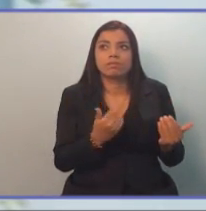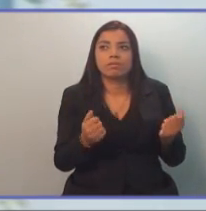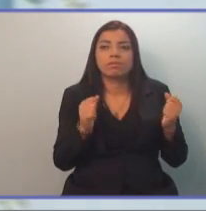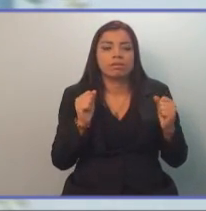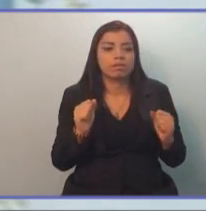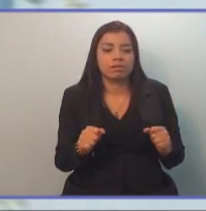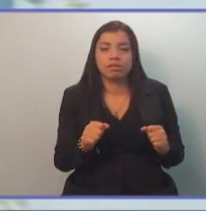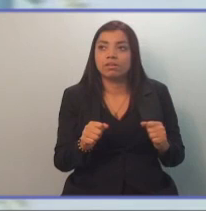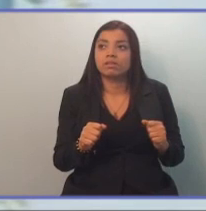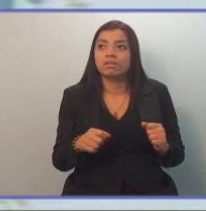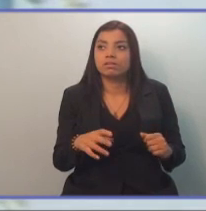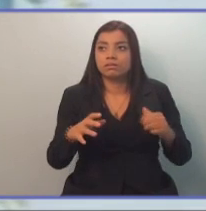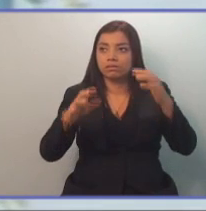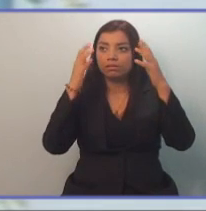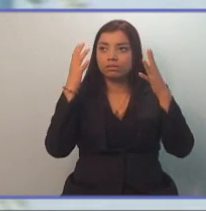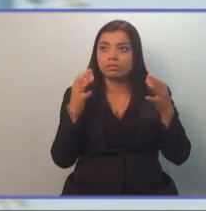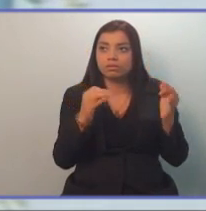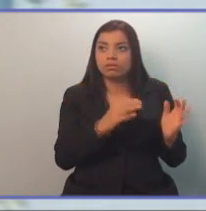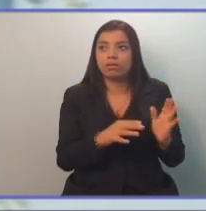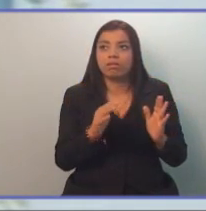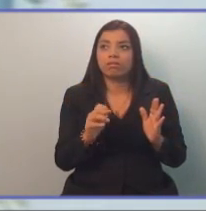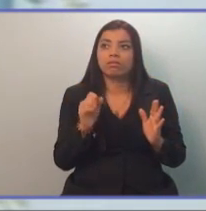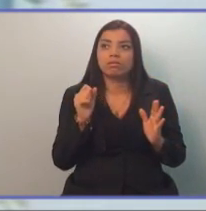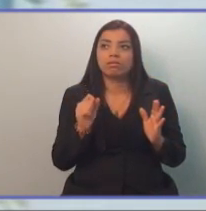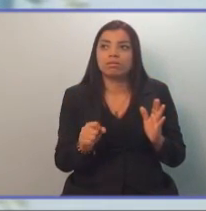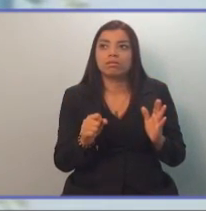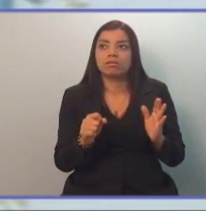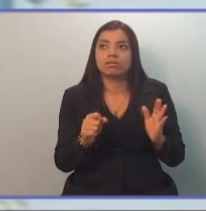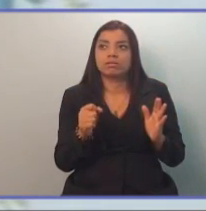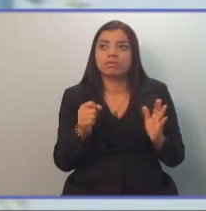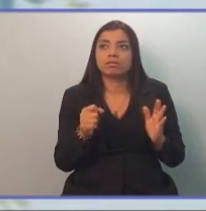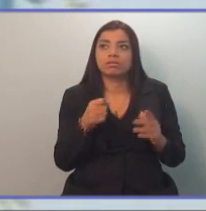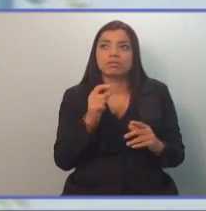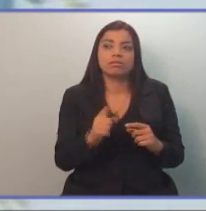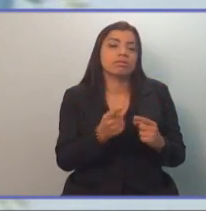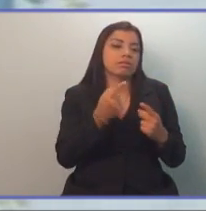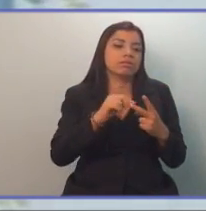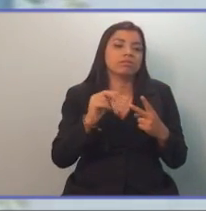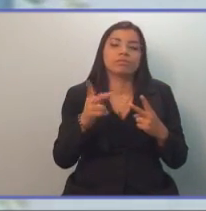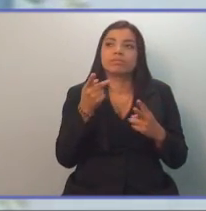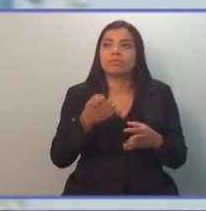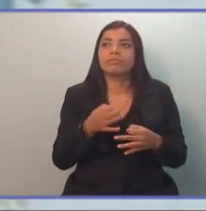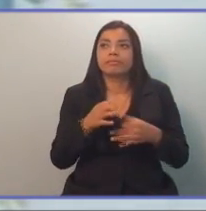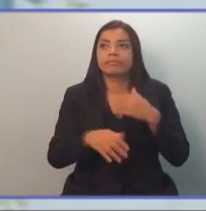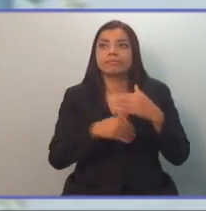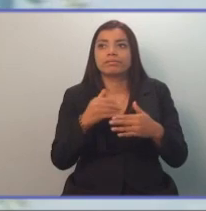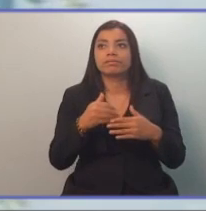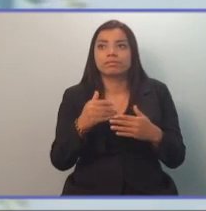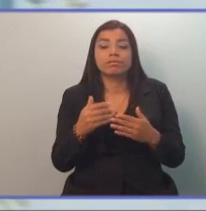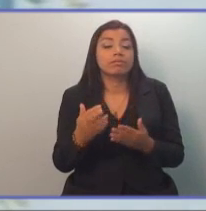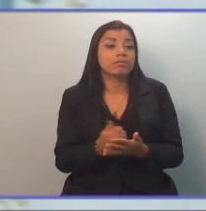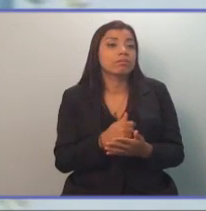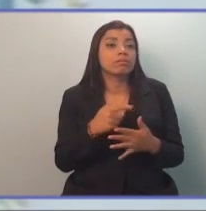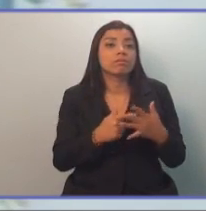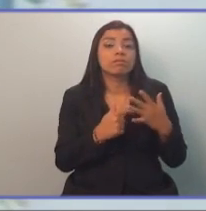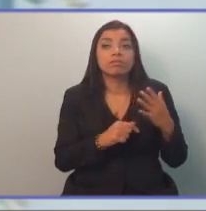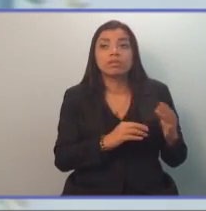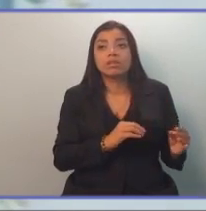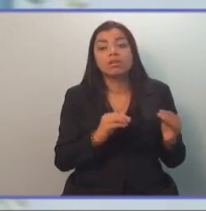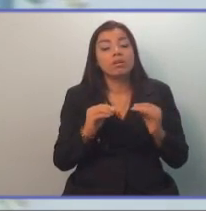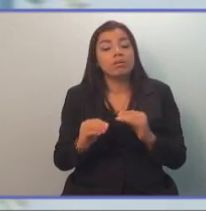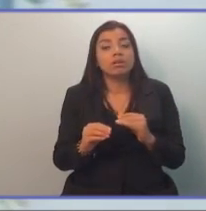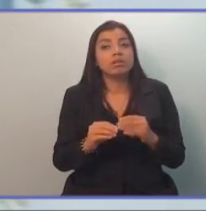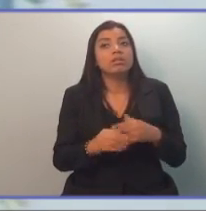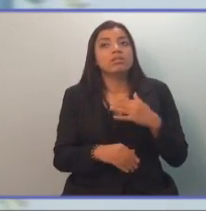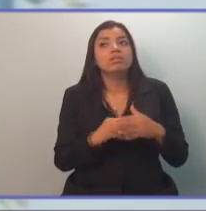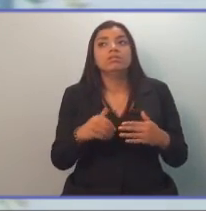de que las sentencias eran uniformes, tanto de primera como segunda instancia, no admitía recurso de casación. Eso se inaplicó y se elevó a